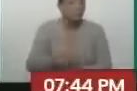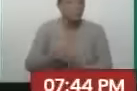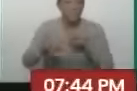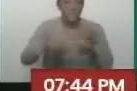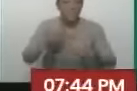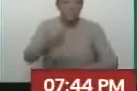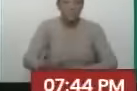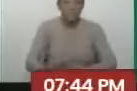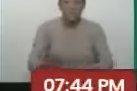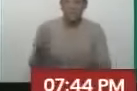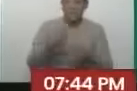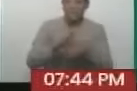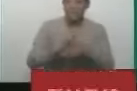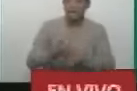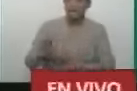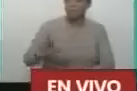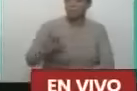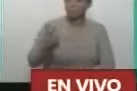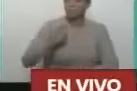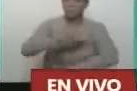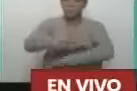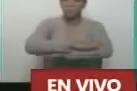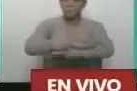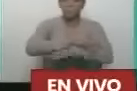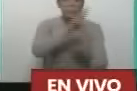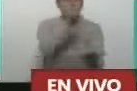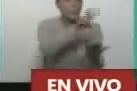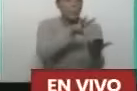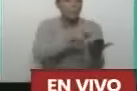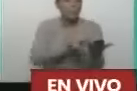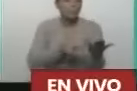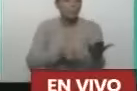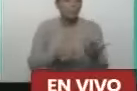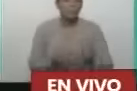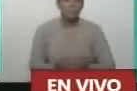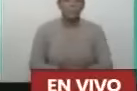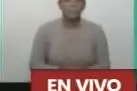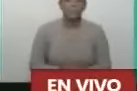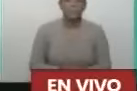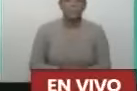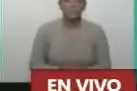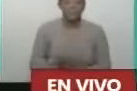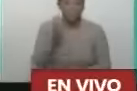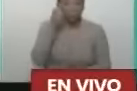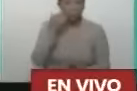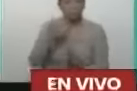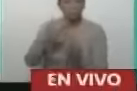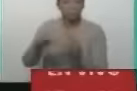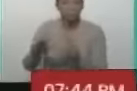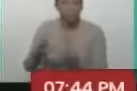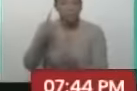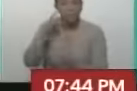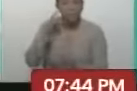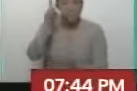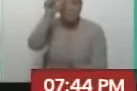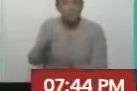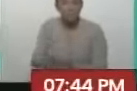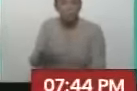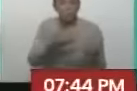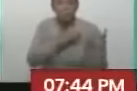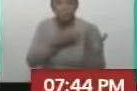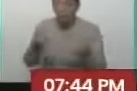acto importante y voy a leer la carta la carta llegó Ho y le voy a dar chancecito para que la lea